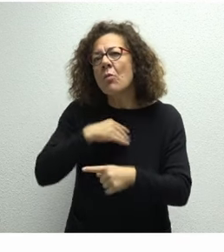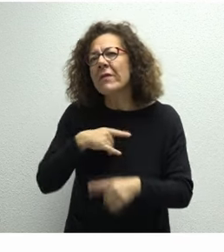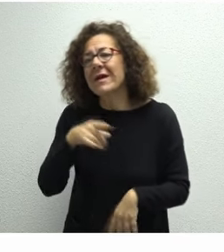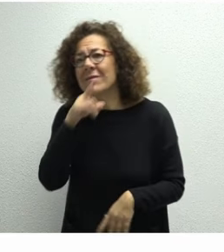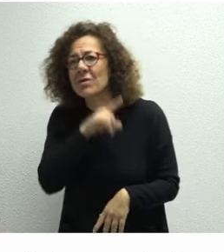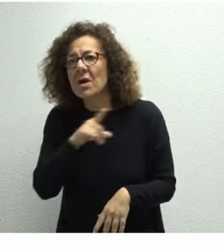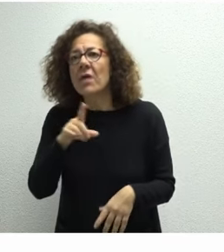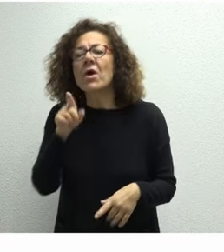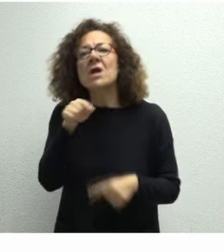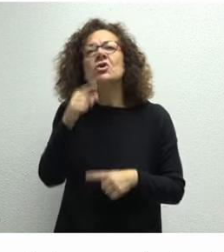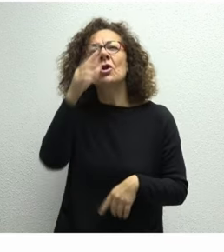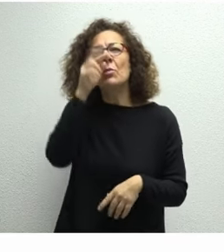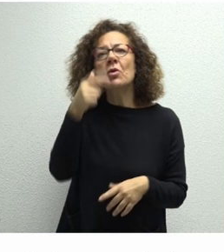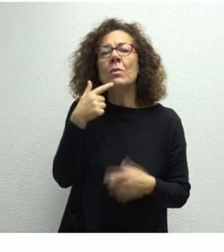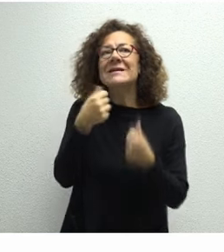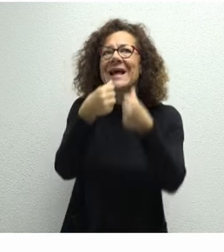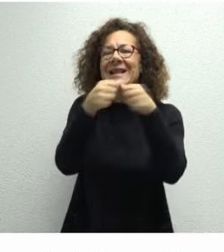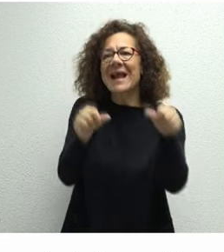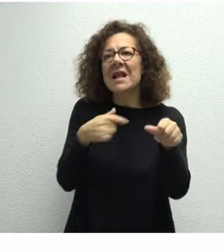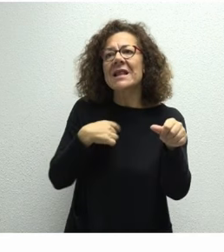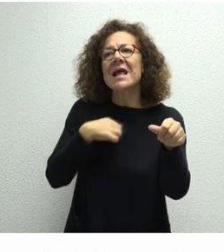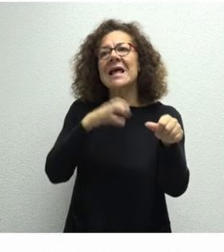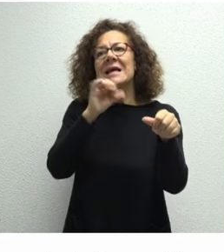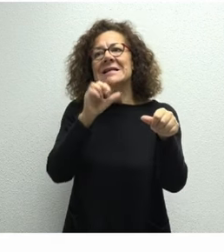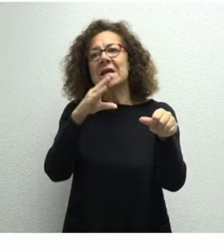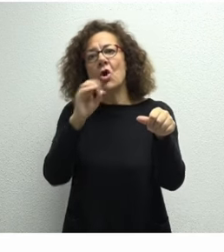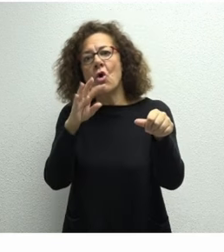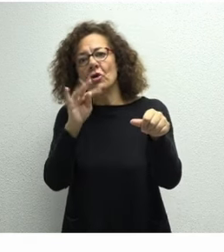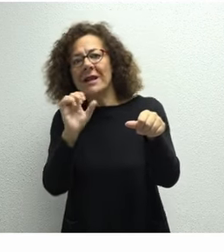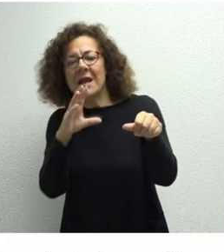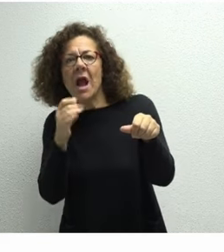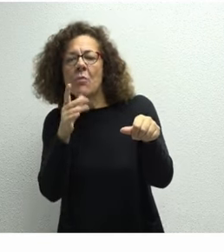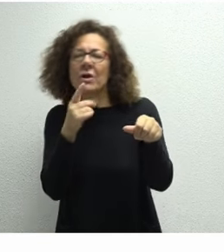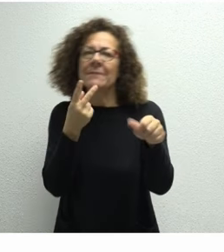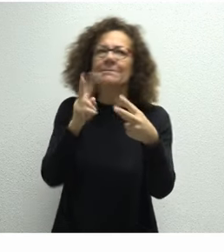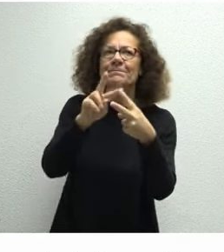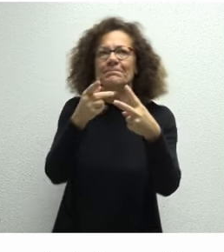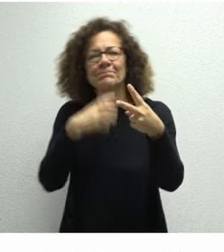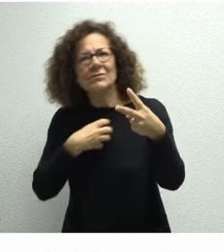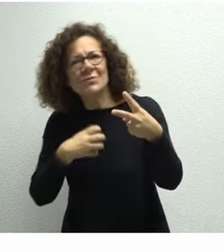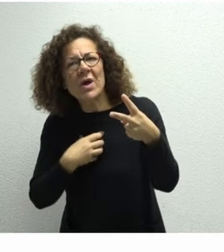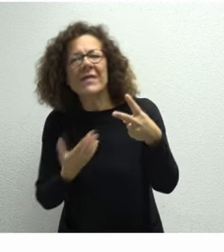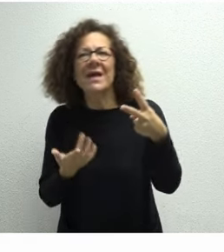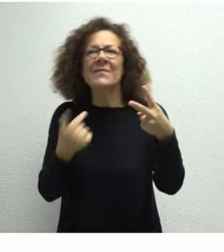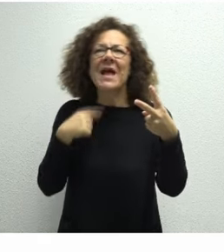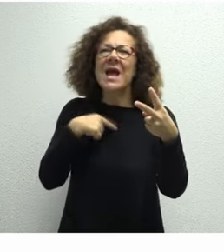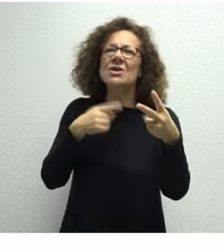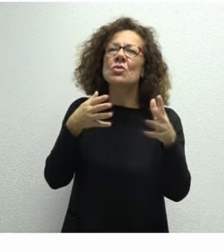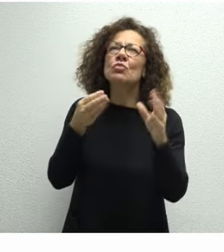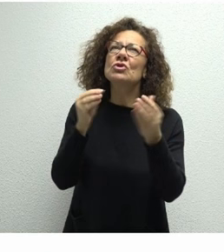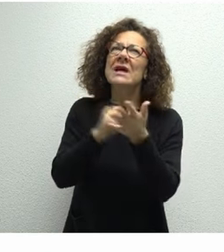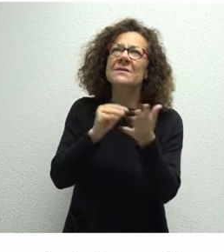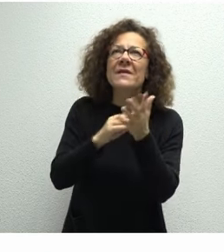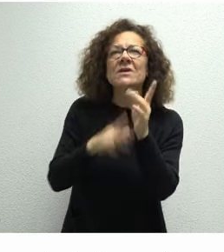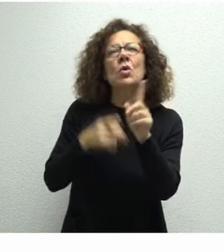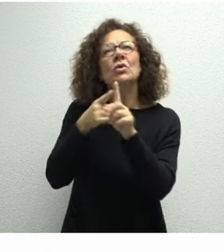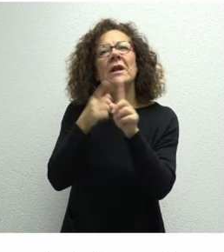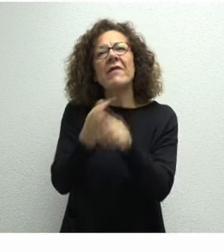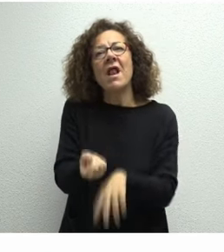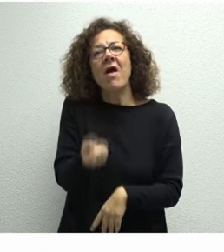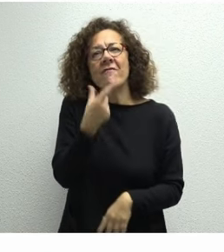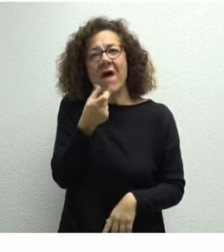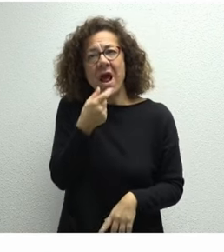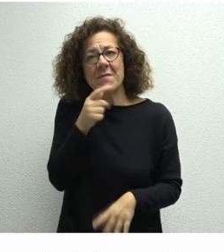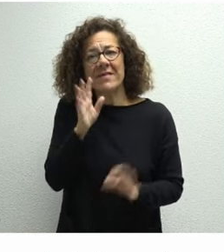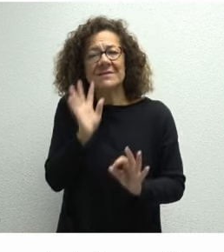conducta que preocupa es etiquetada como psicótica Porque no tenemos idea de otras cosas eso nos lleva muchas veces a utilizar fármacos